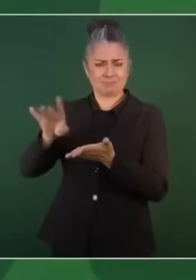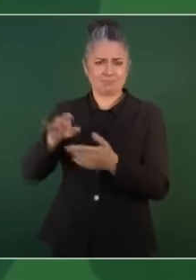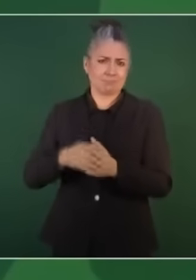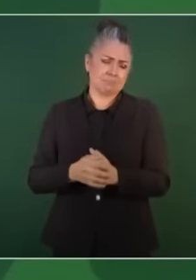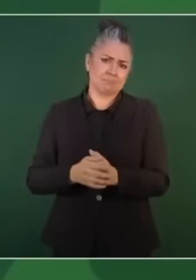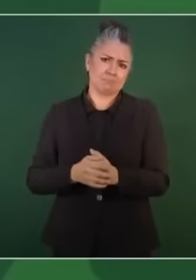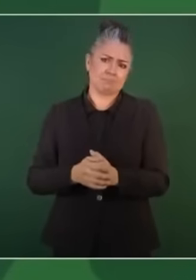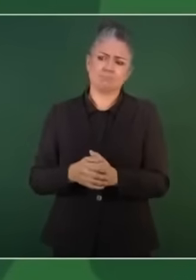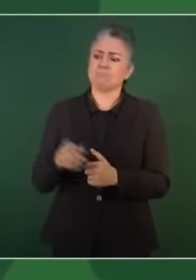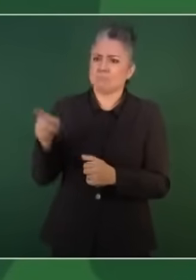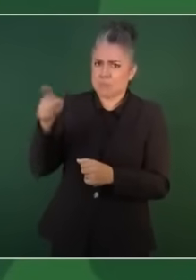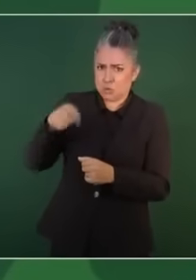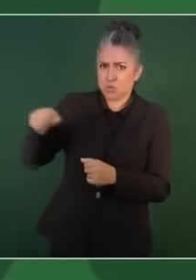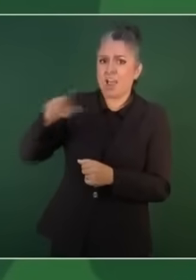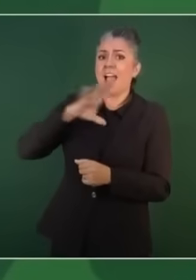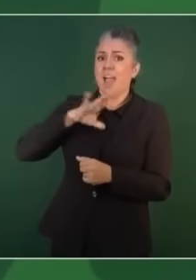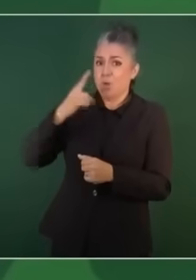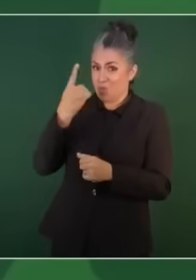una organización